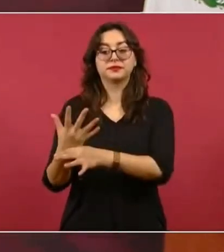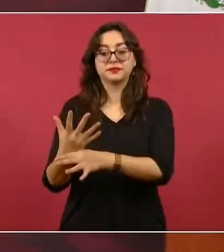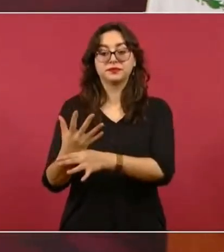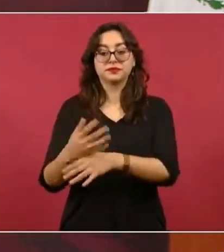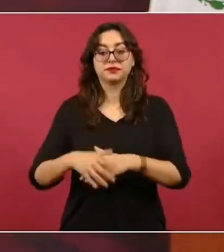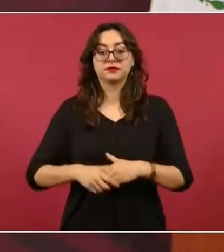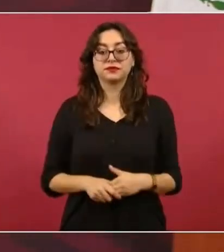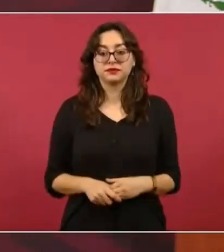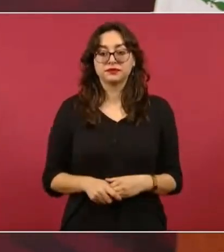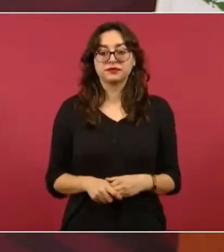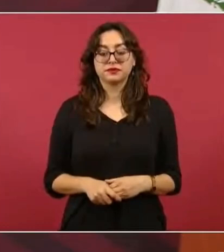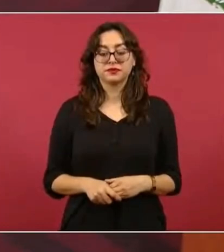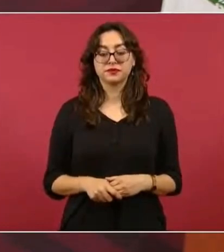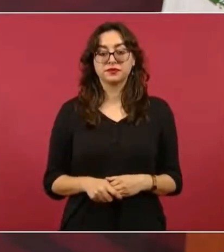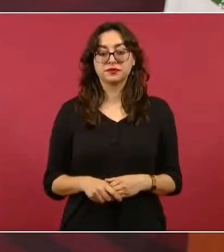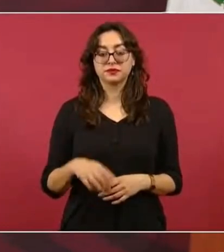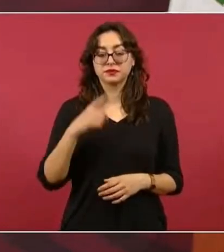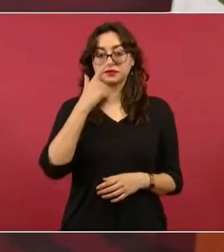después de narrar, ¿no?,